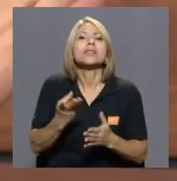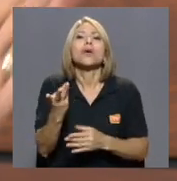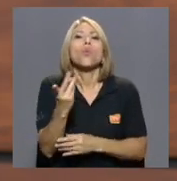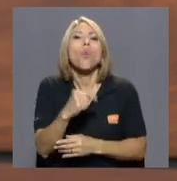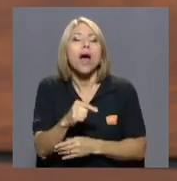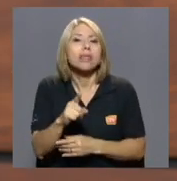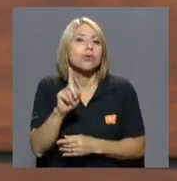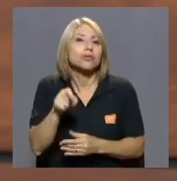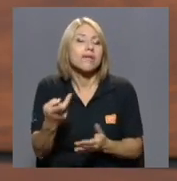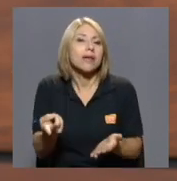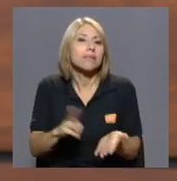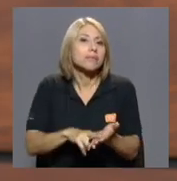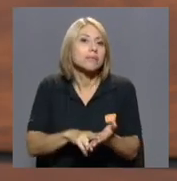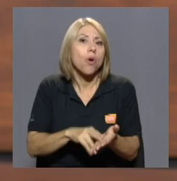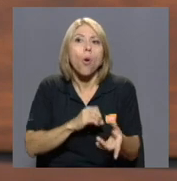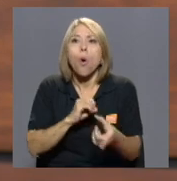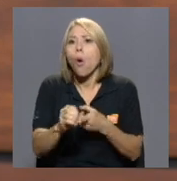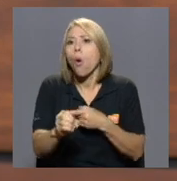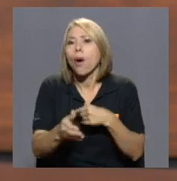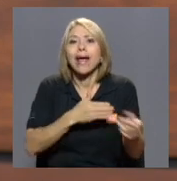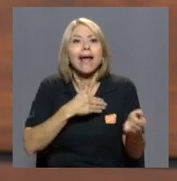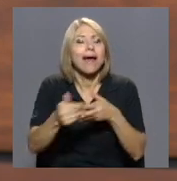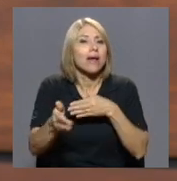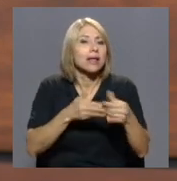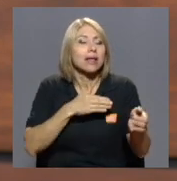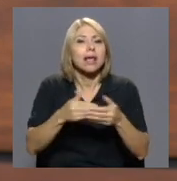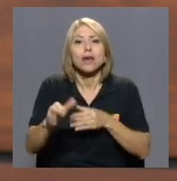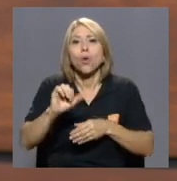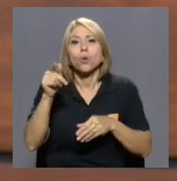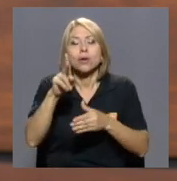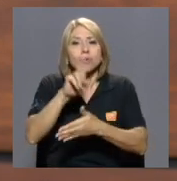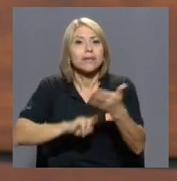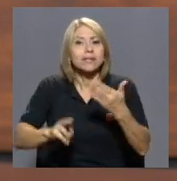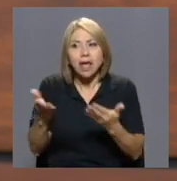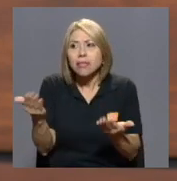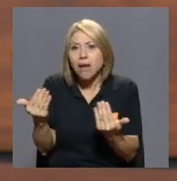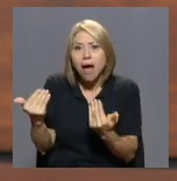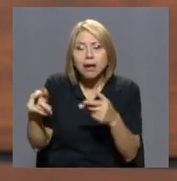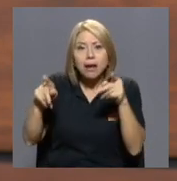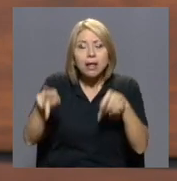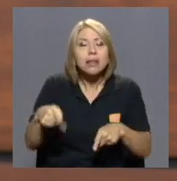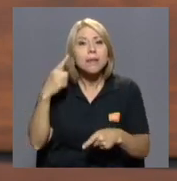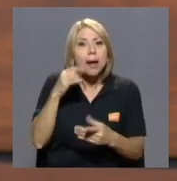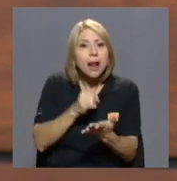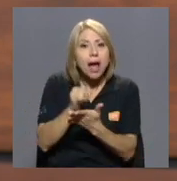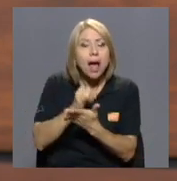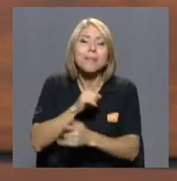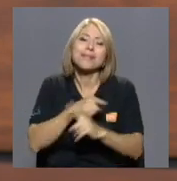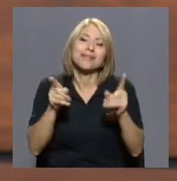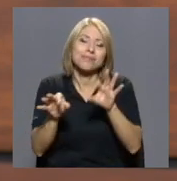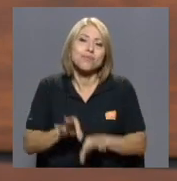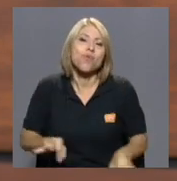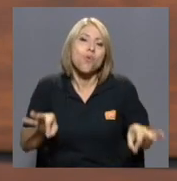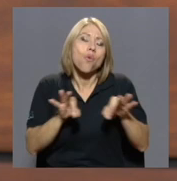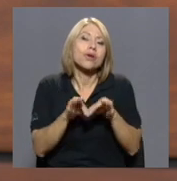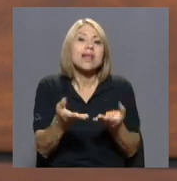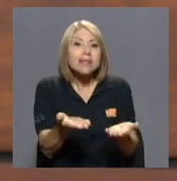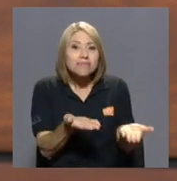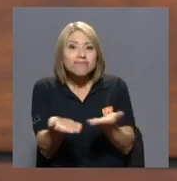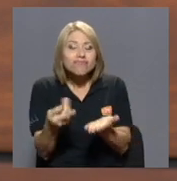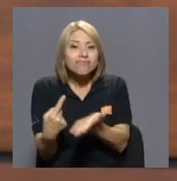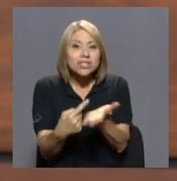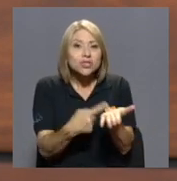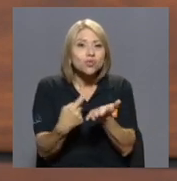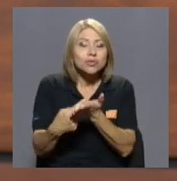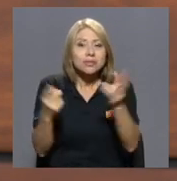de cualquier otra universidad, pero sí es muy importante que discutamos el tema. O sea, el descontento